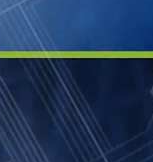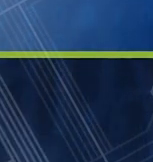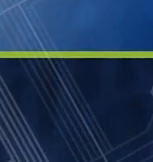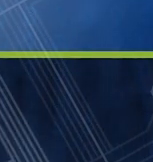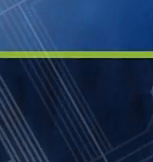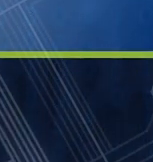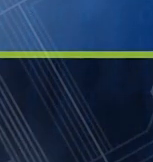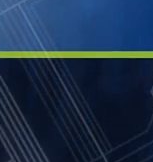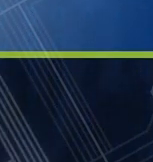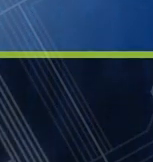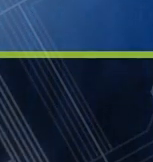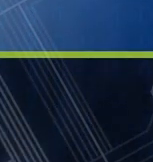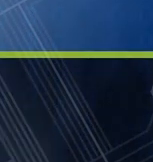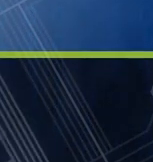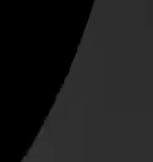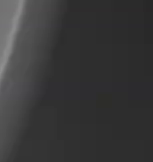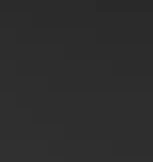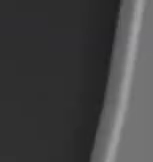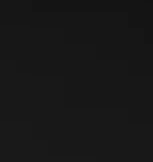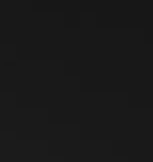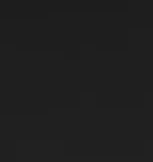vino y cerveza